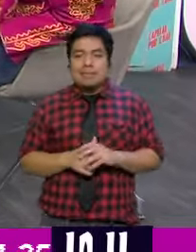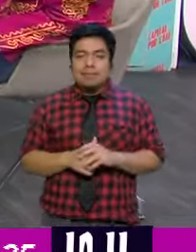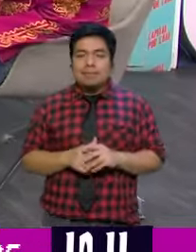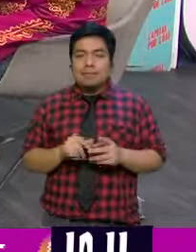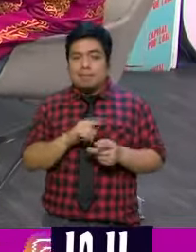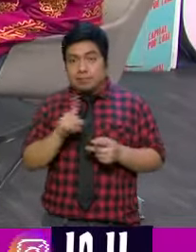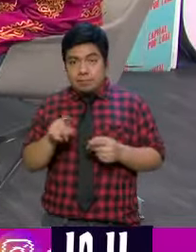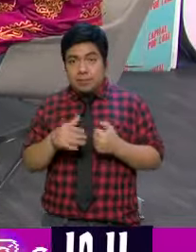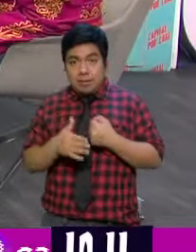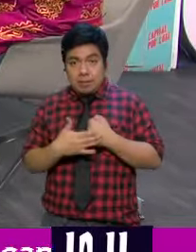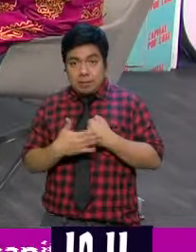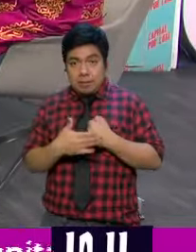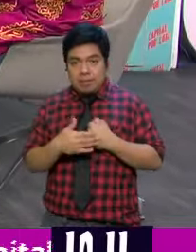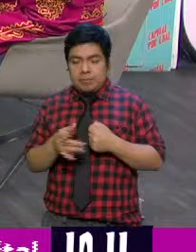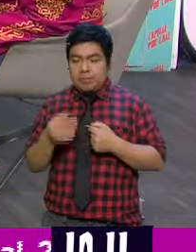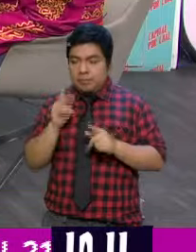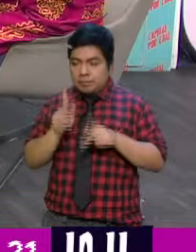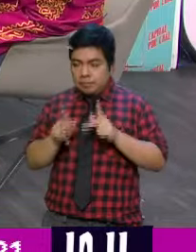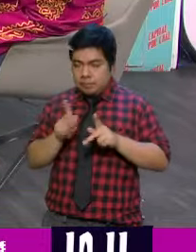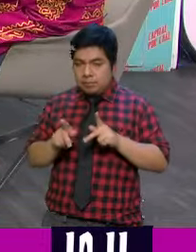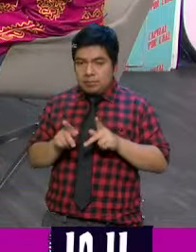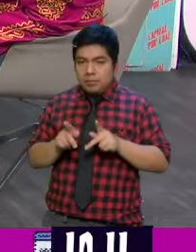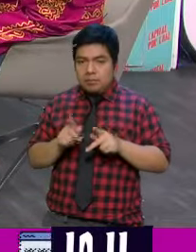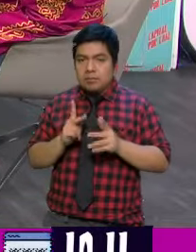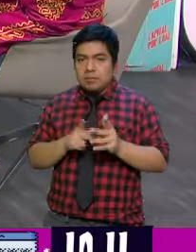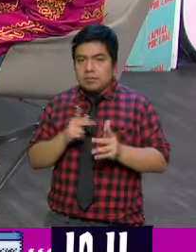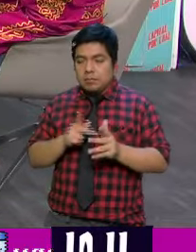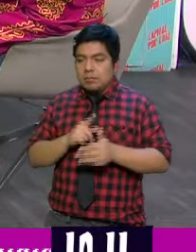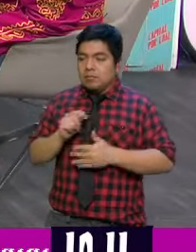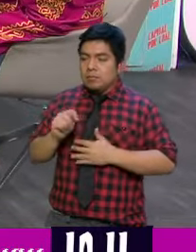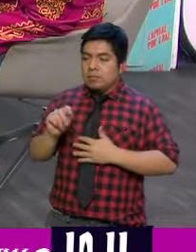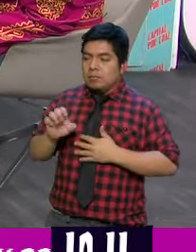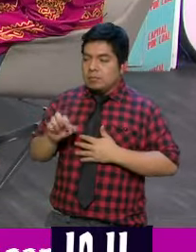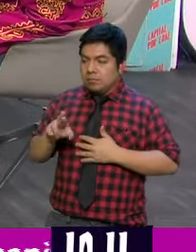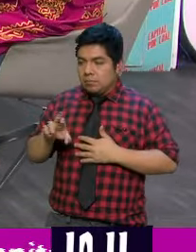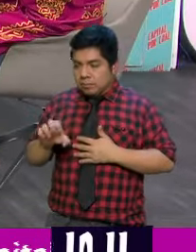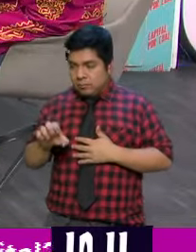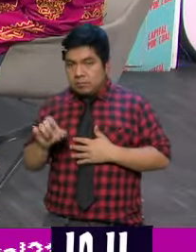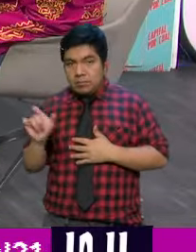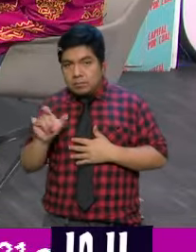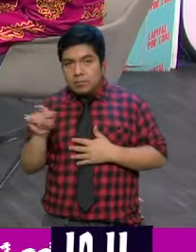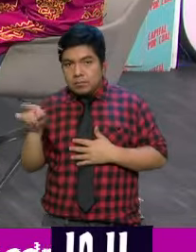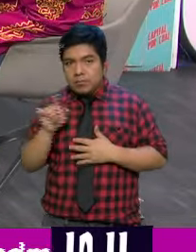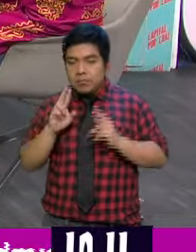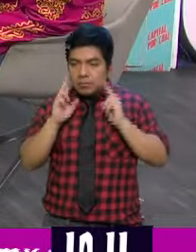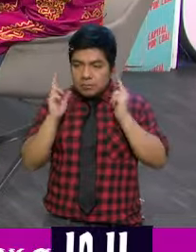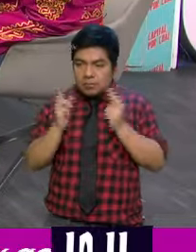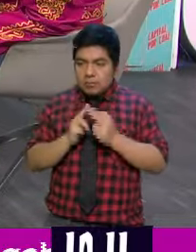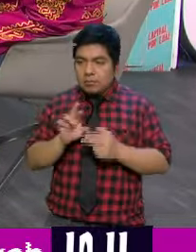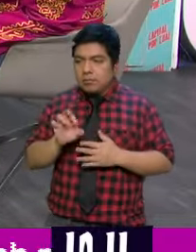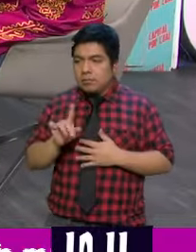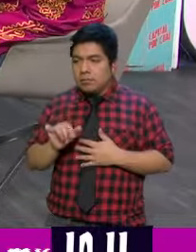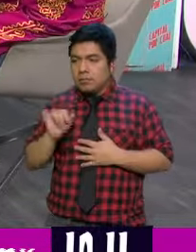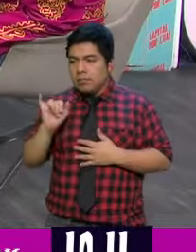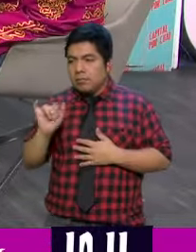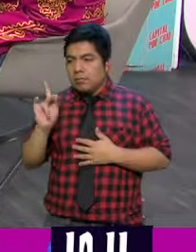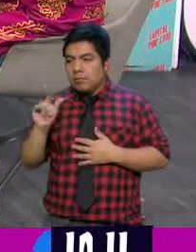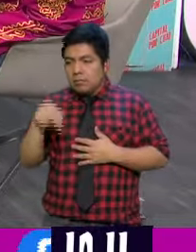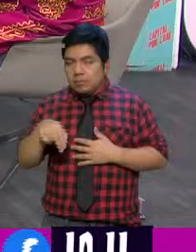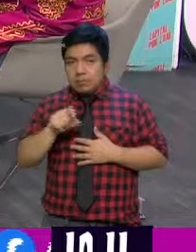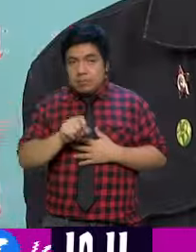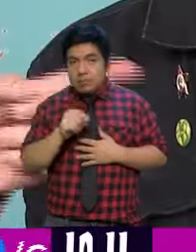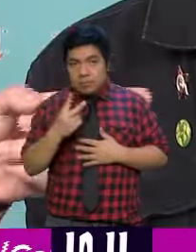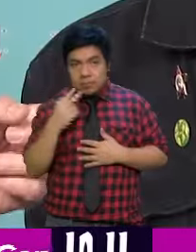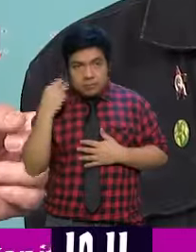vienen la siguiente plática, es otra más de Tere, que va a ser en la unidad Regina del Politécnico, el 22 de este